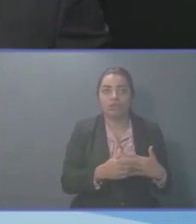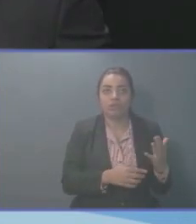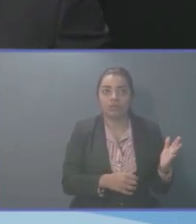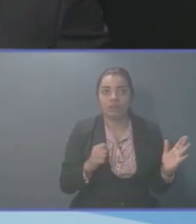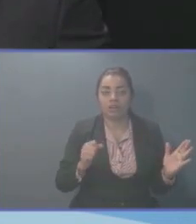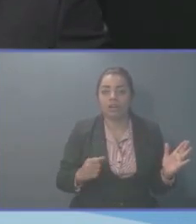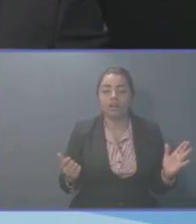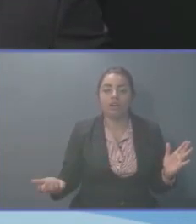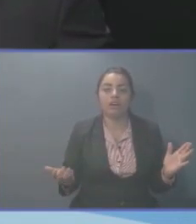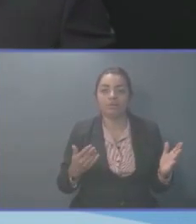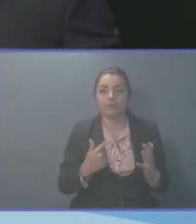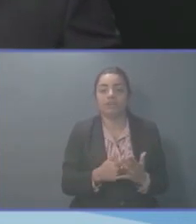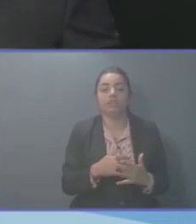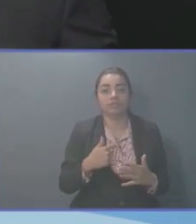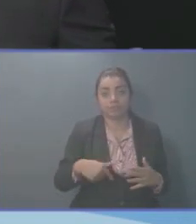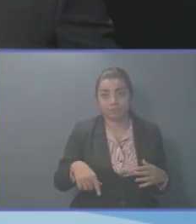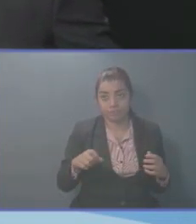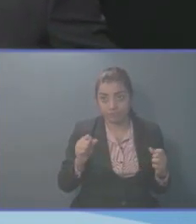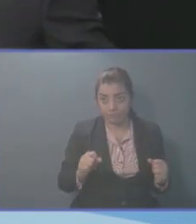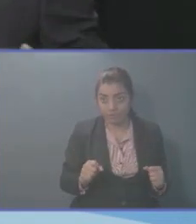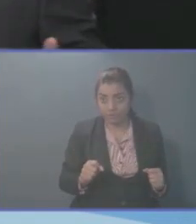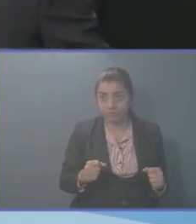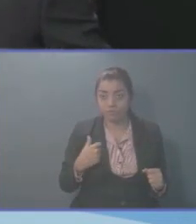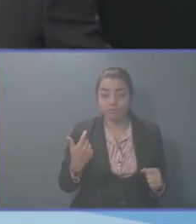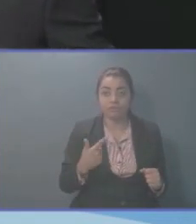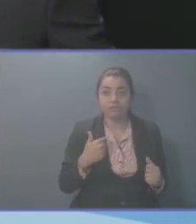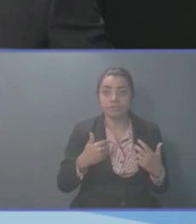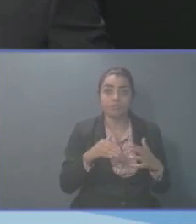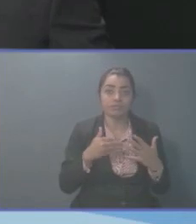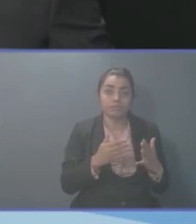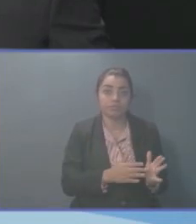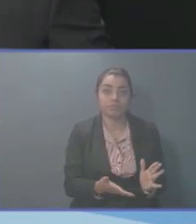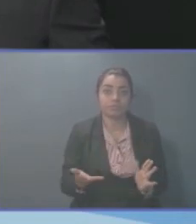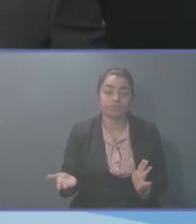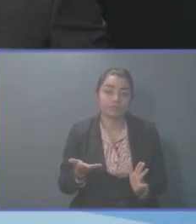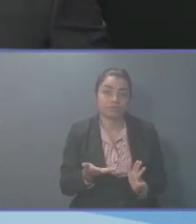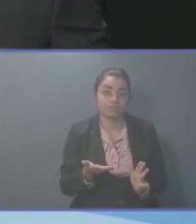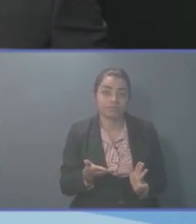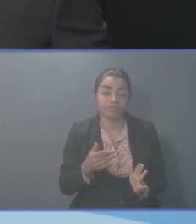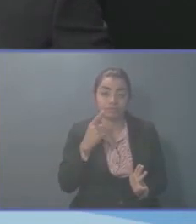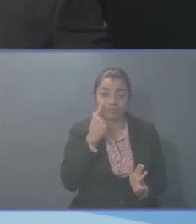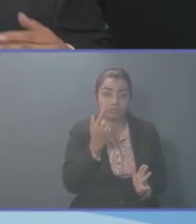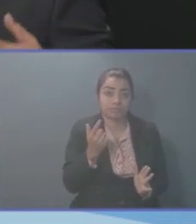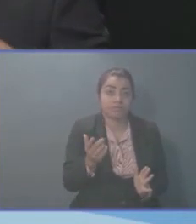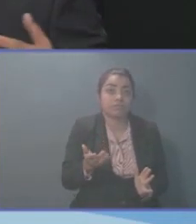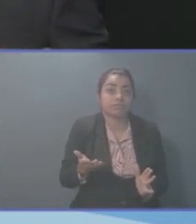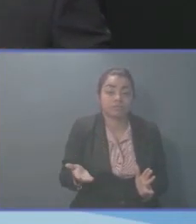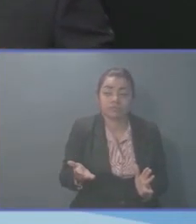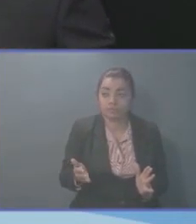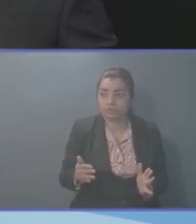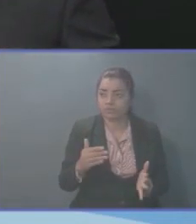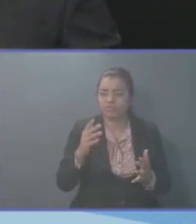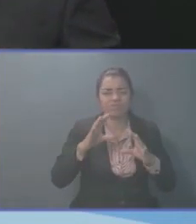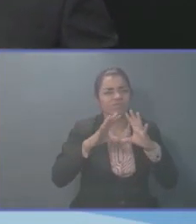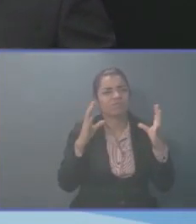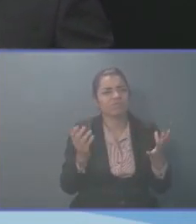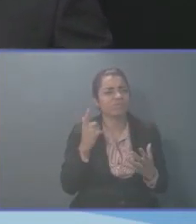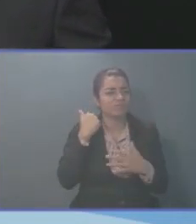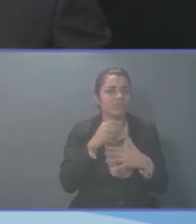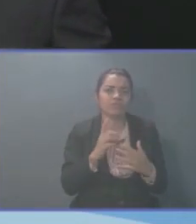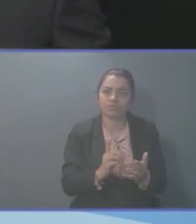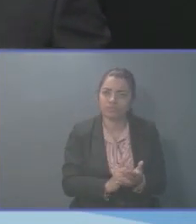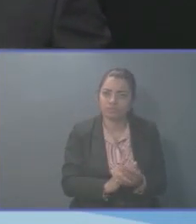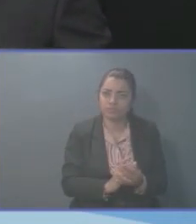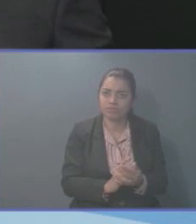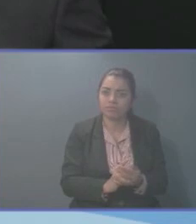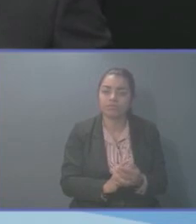de solo de frenarse a, digamos, las acciones que podía haber tomado. Sí. El efecto a nivel internacional, diputada.